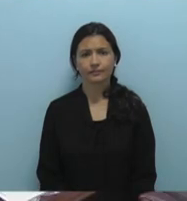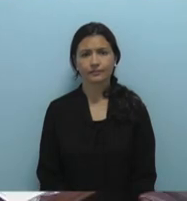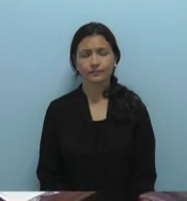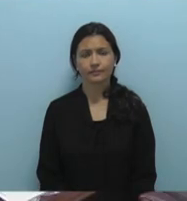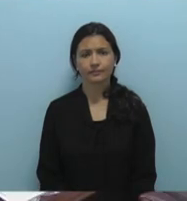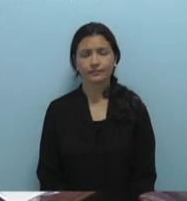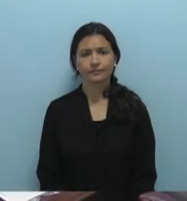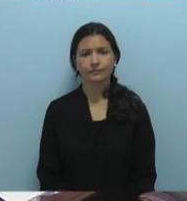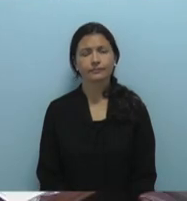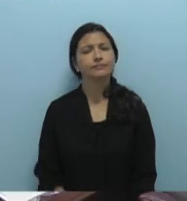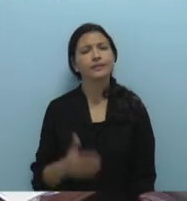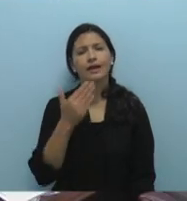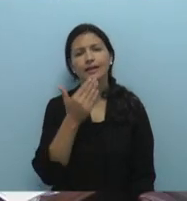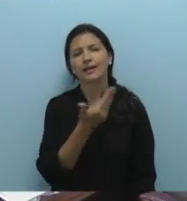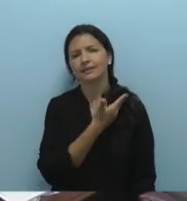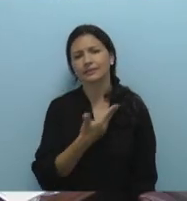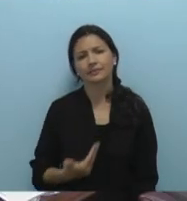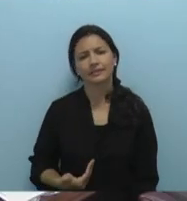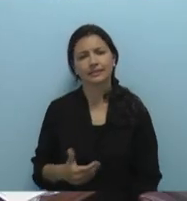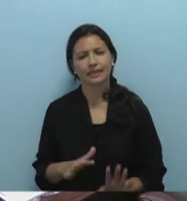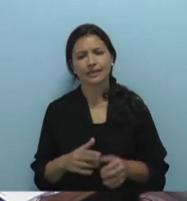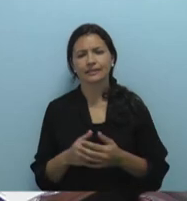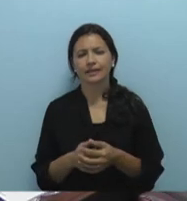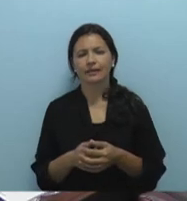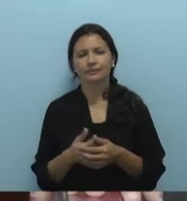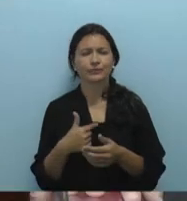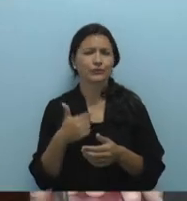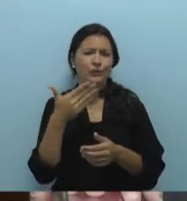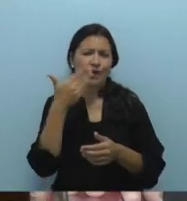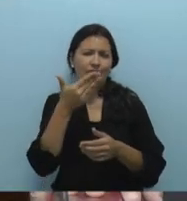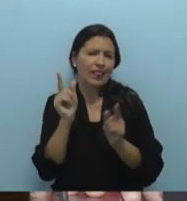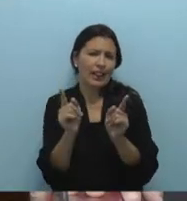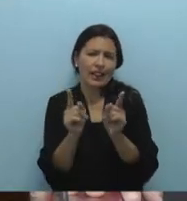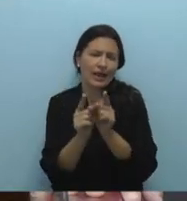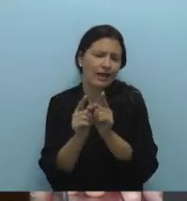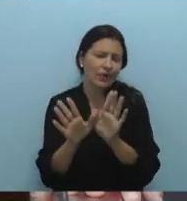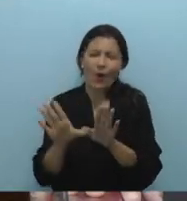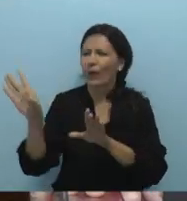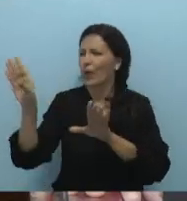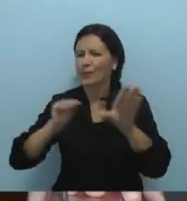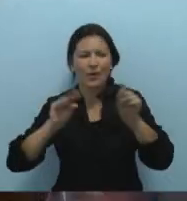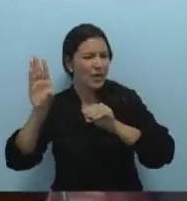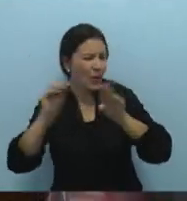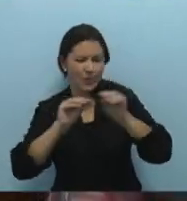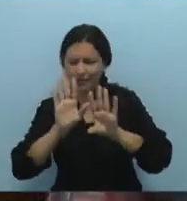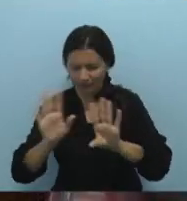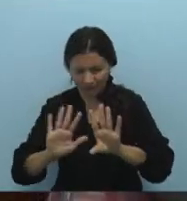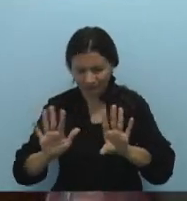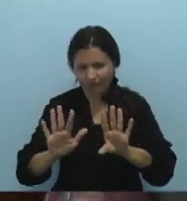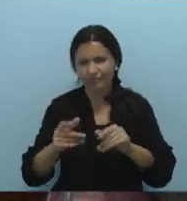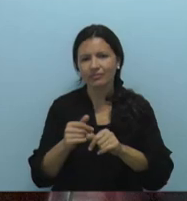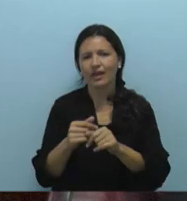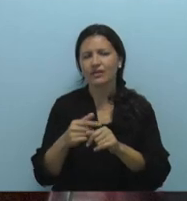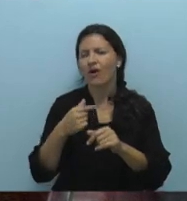Gracias, presidenta. Muy breve. No me voy a repetir ni sobreabundar en argumentos de la necesidad de que nuestras universidades públicas